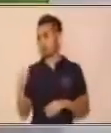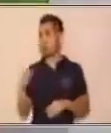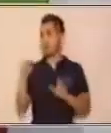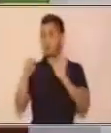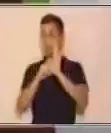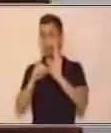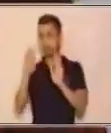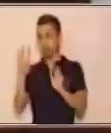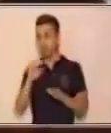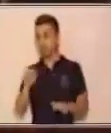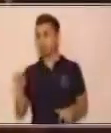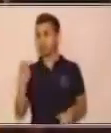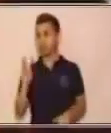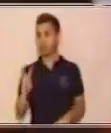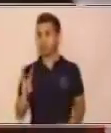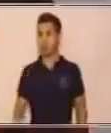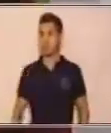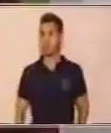menos 4/3.